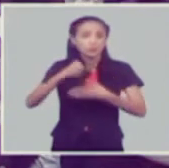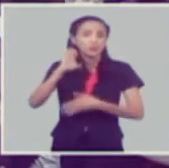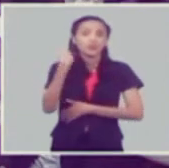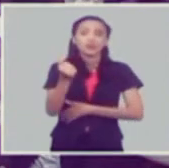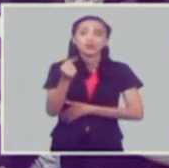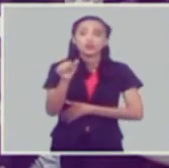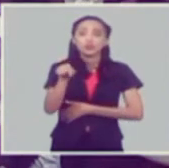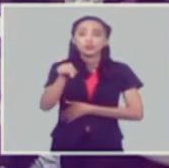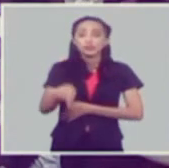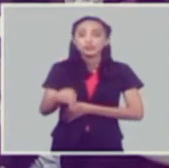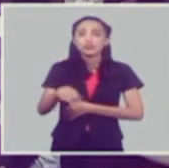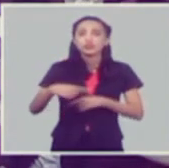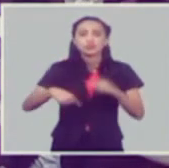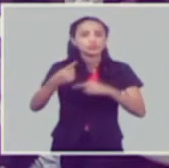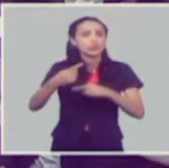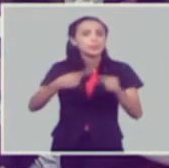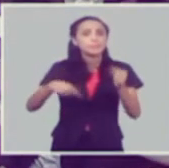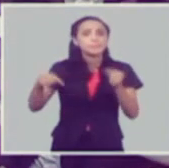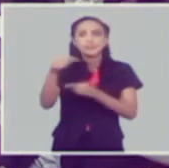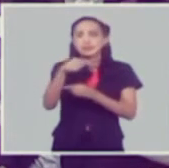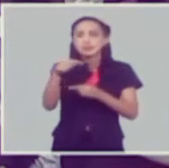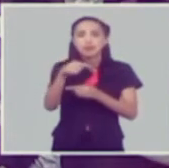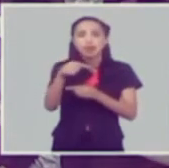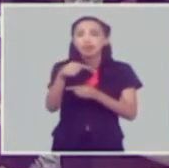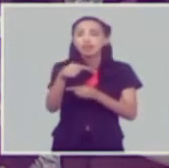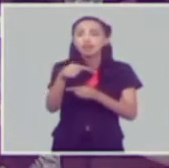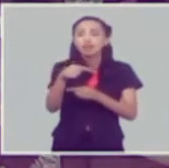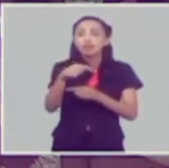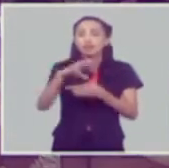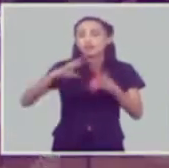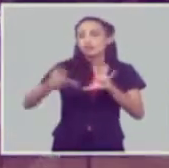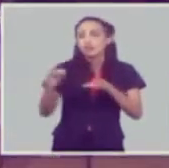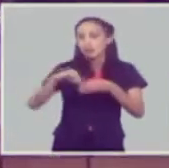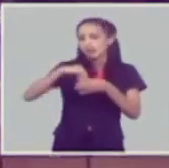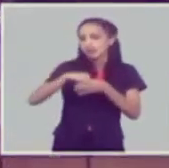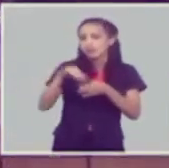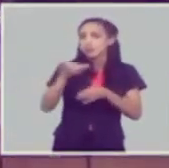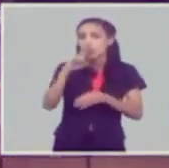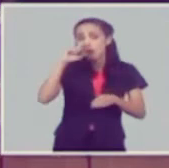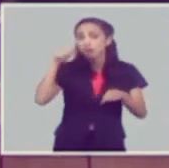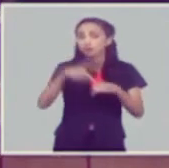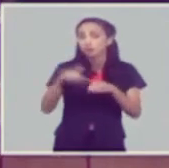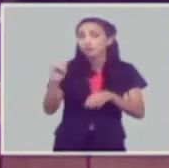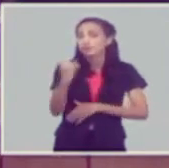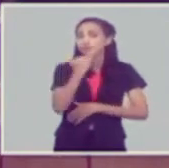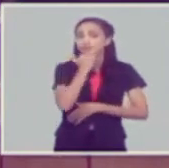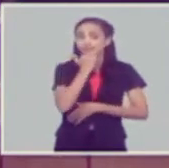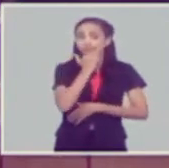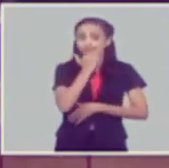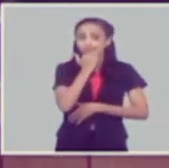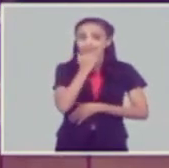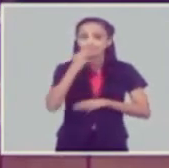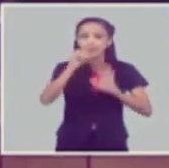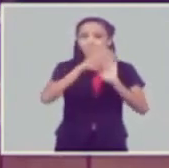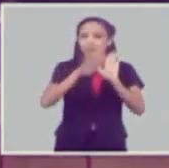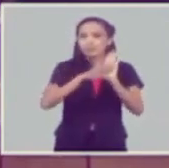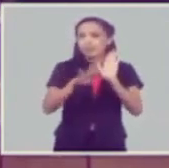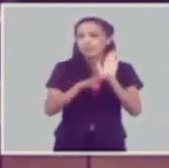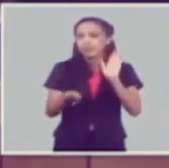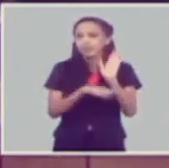con perfidia sobre las principales fuentes de ingresos y contra el suministro de combustible, con medidas de naturaleza no